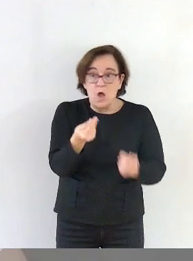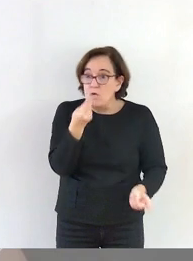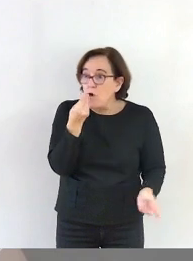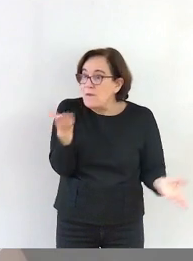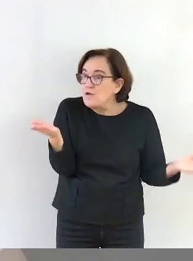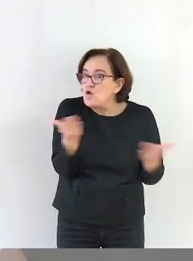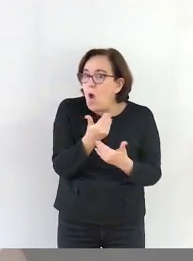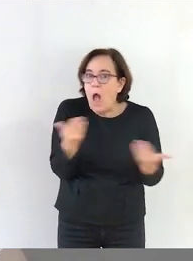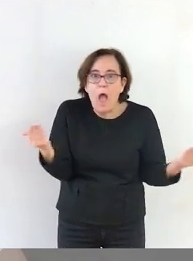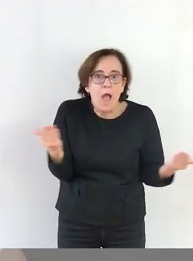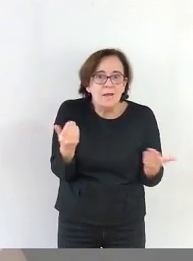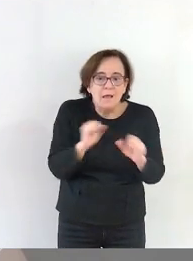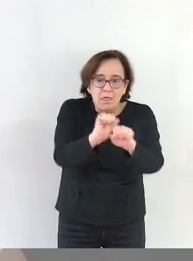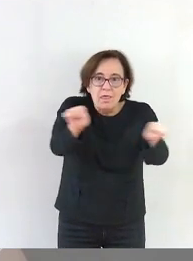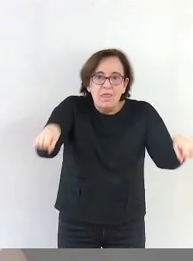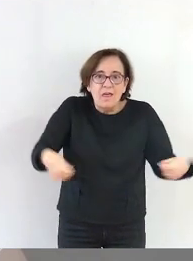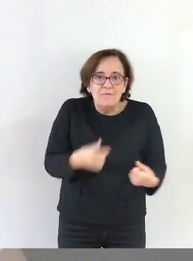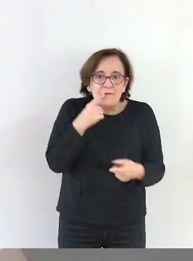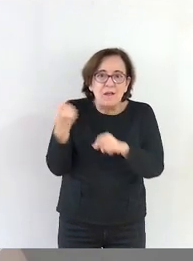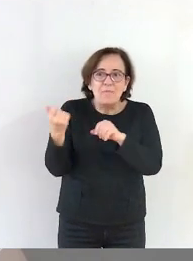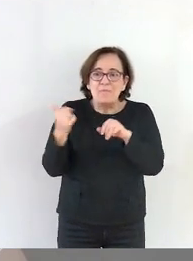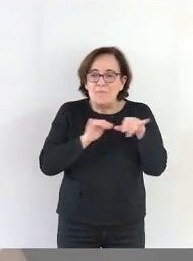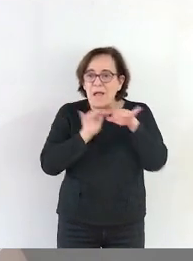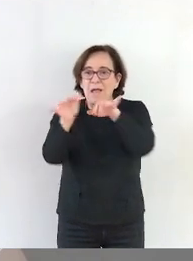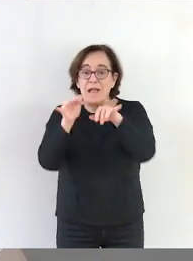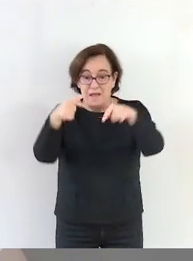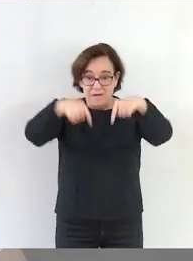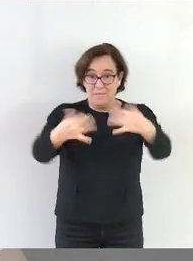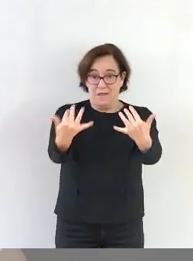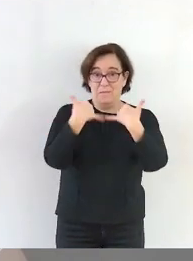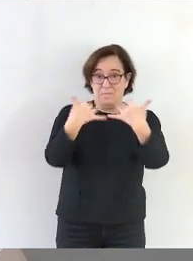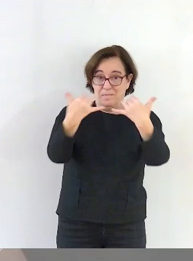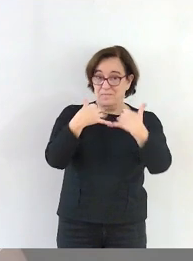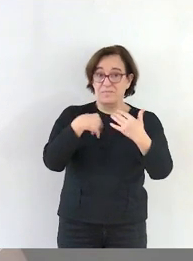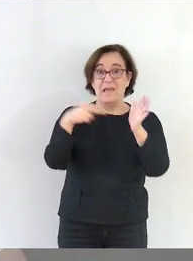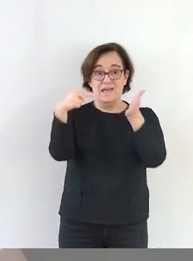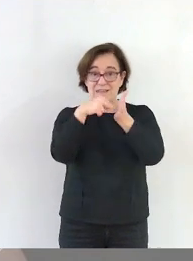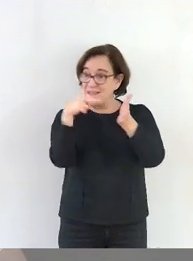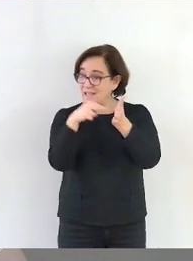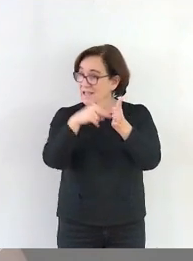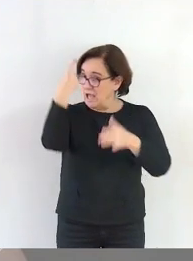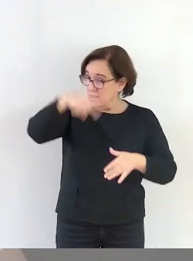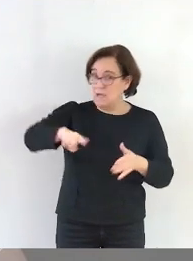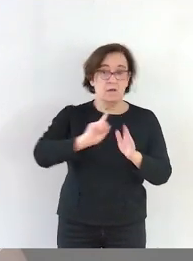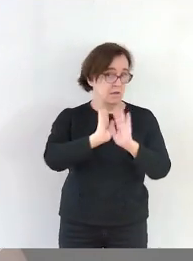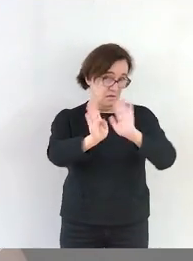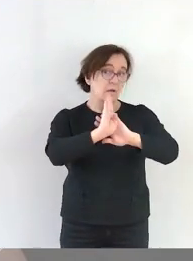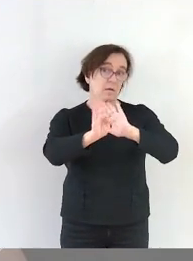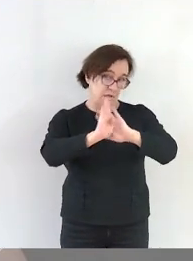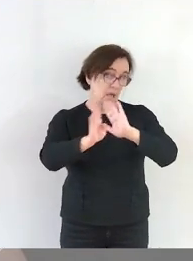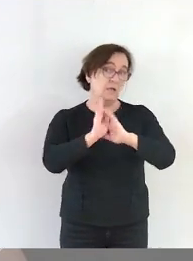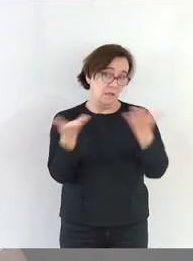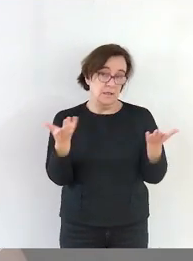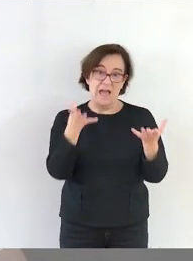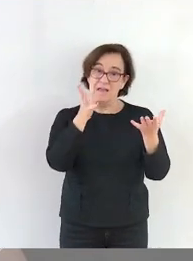es decir Quiénes son los migrantes que estamos teniendo aquí mencionaba antes as Siria que ya se sabe que va a seguir teniendo eh